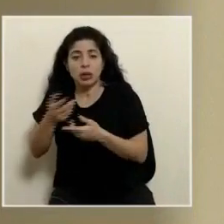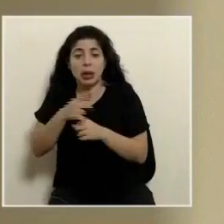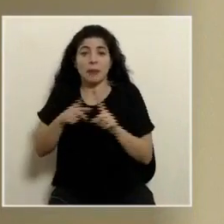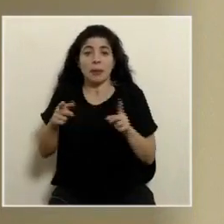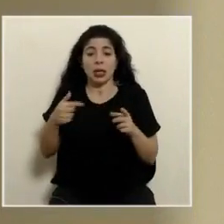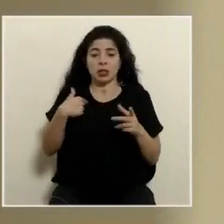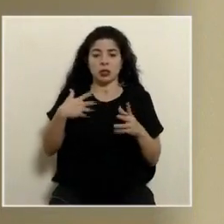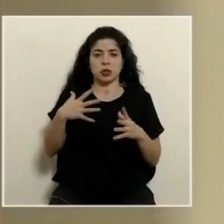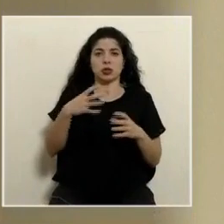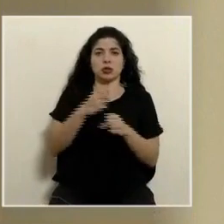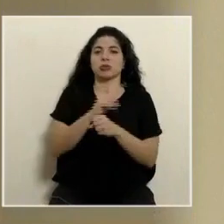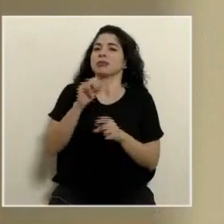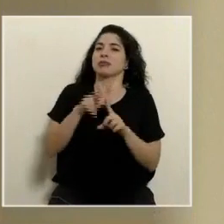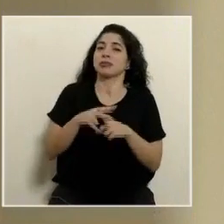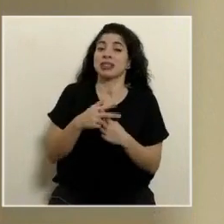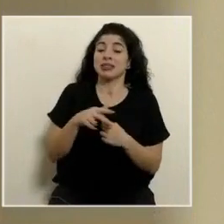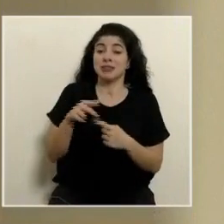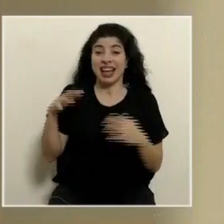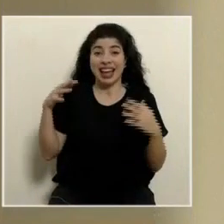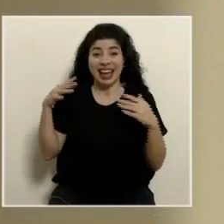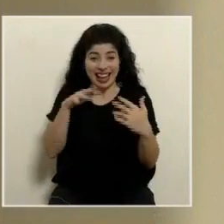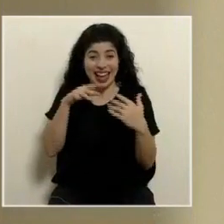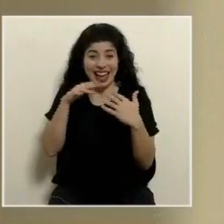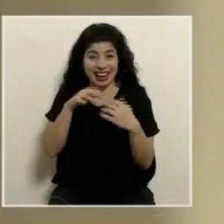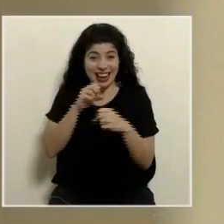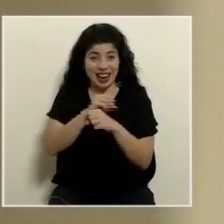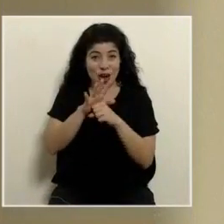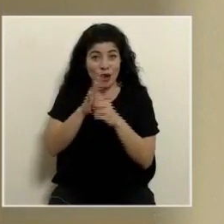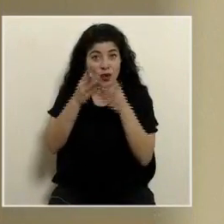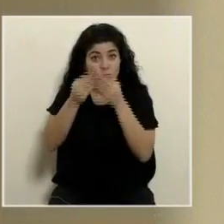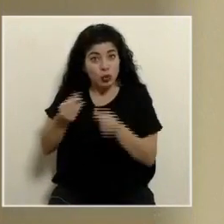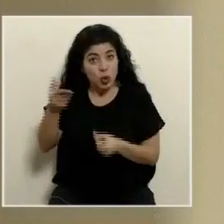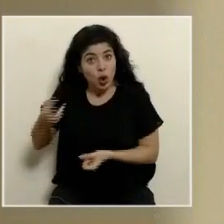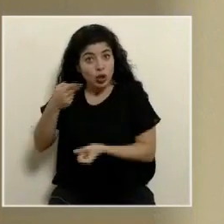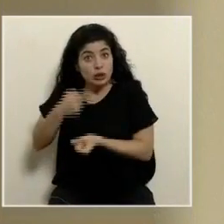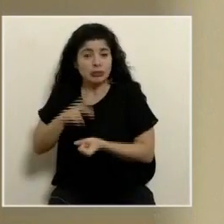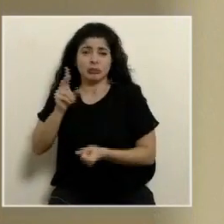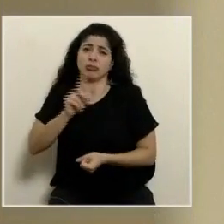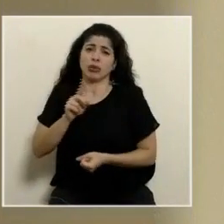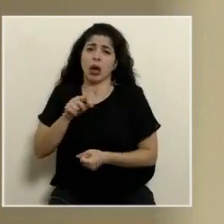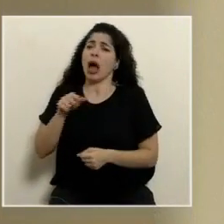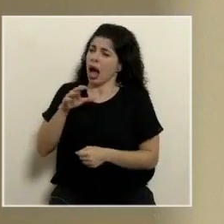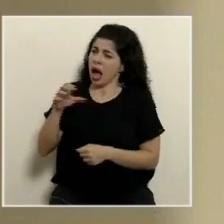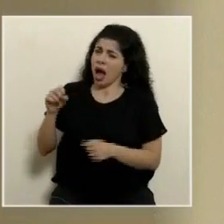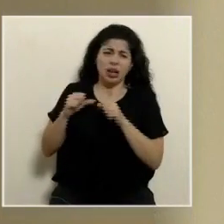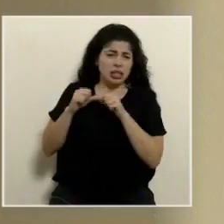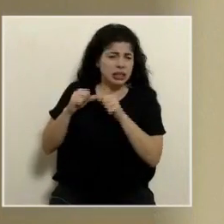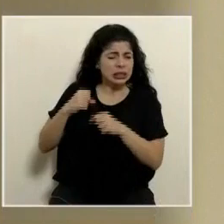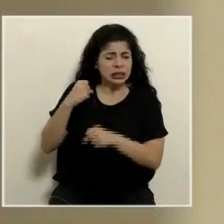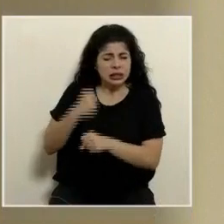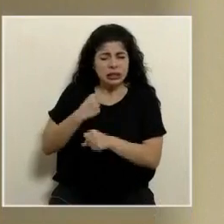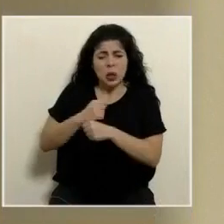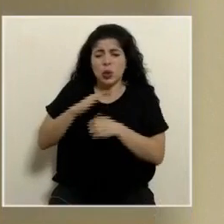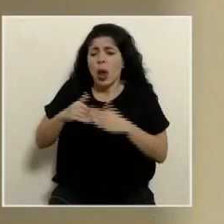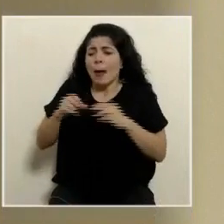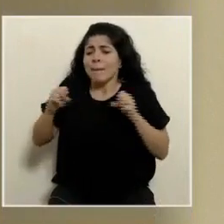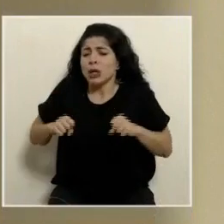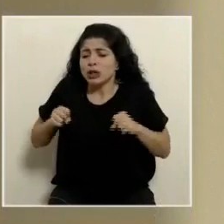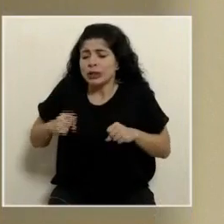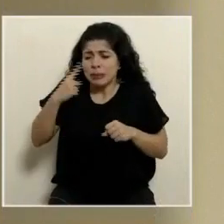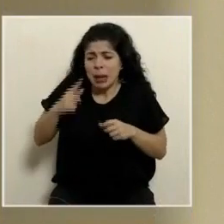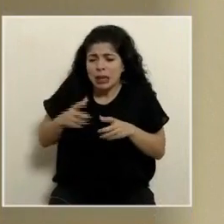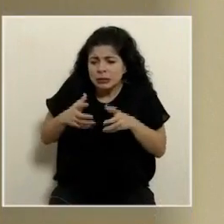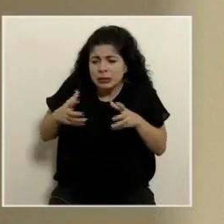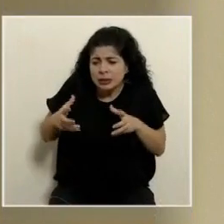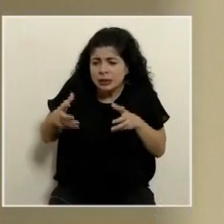termino con lo que empecé. La guerra no se gana en los hospitales. En la Caja siempre vamos a hacer todo lo posible por ir aumentando esa capacidad